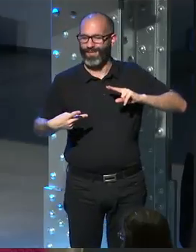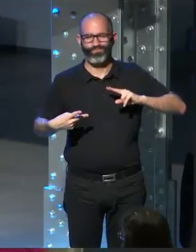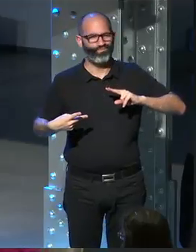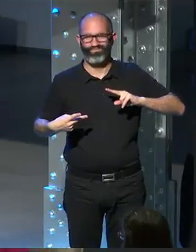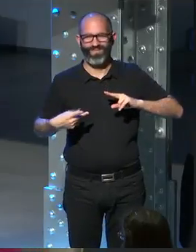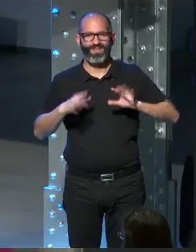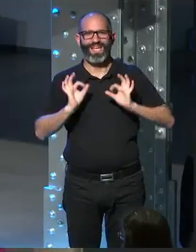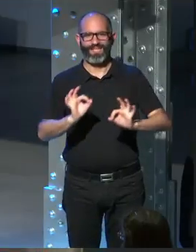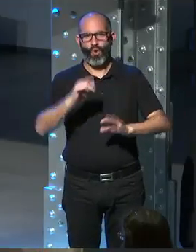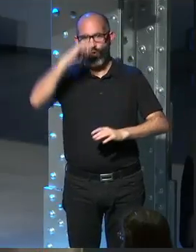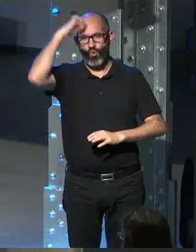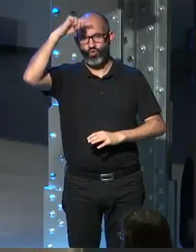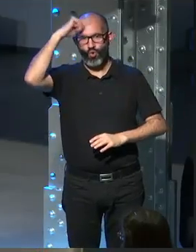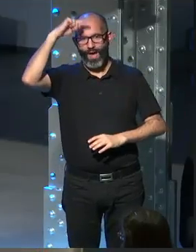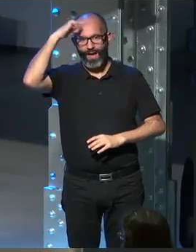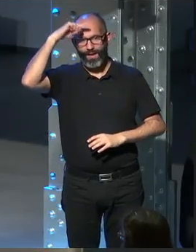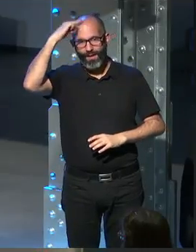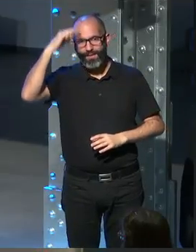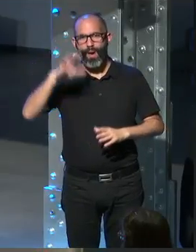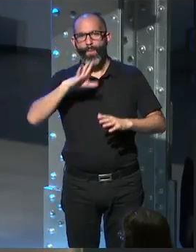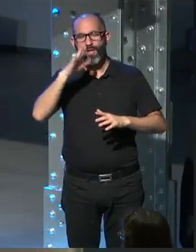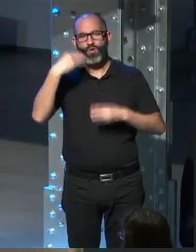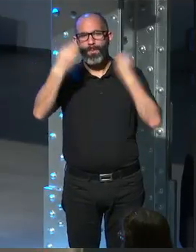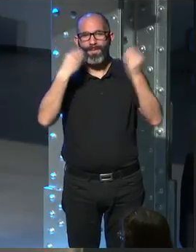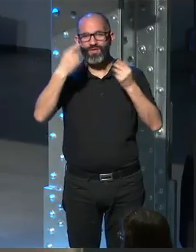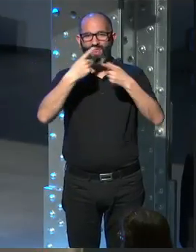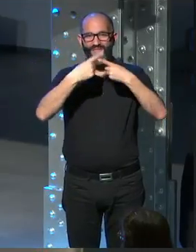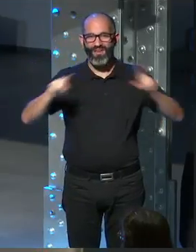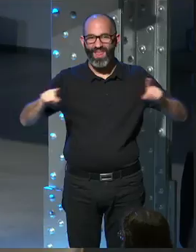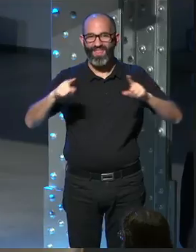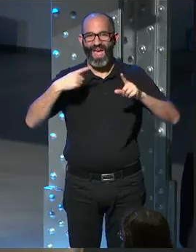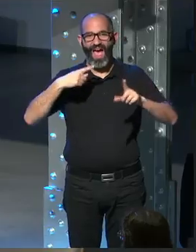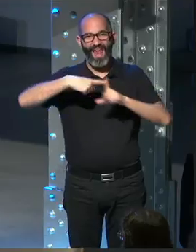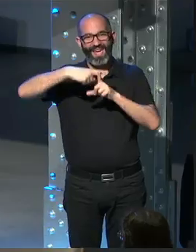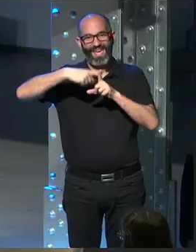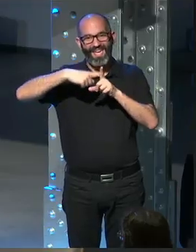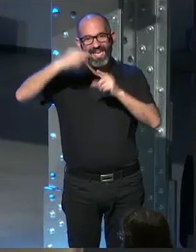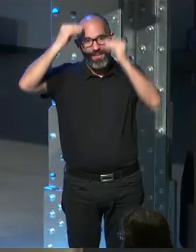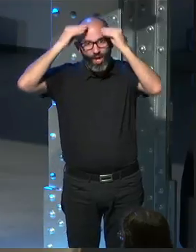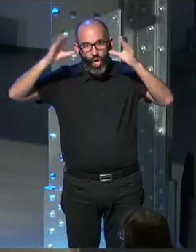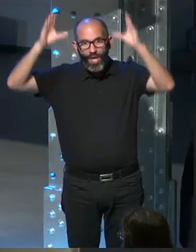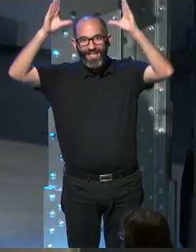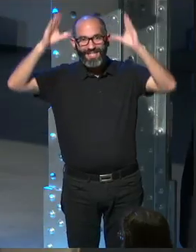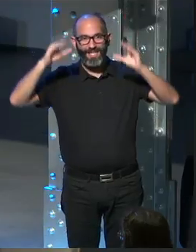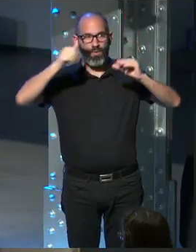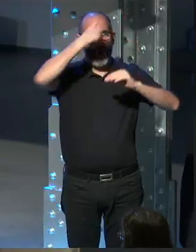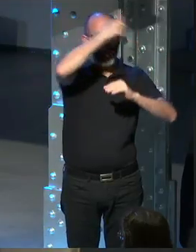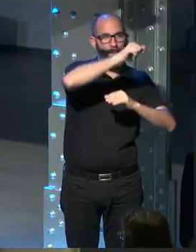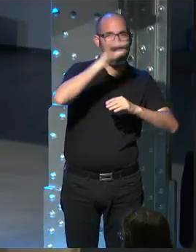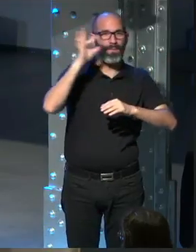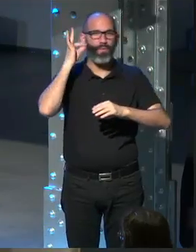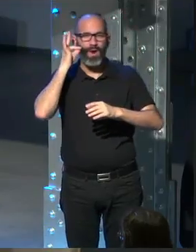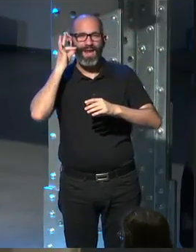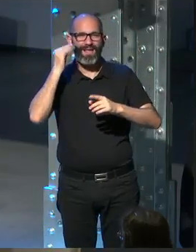último decir que estas diferencias que puede haber a nivel cognitivo entre hombres y mujeres, si las